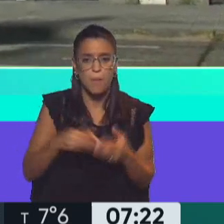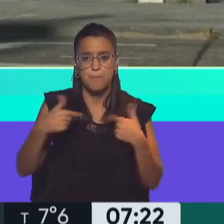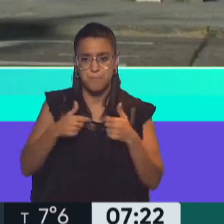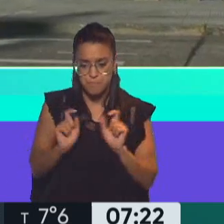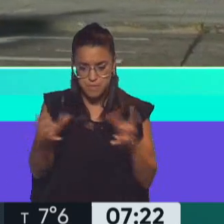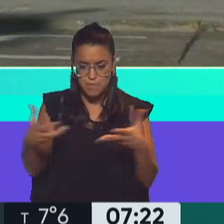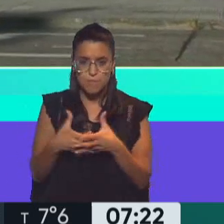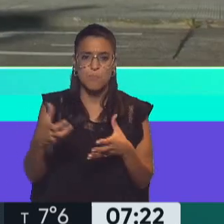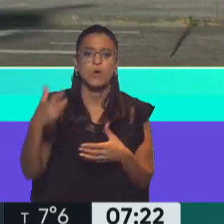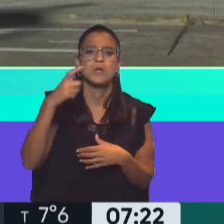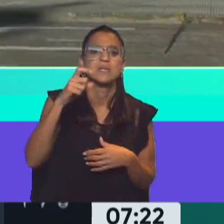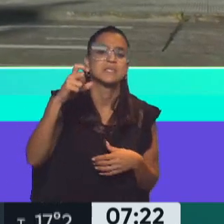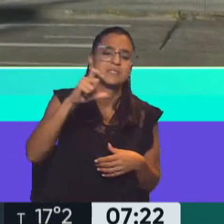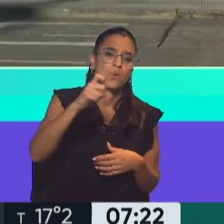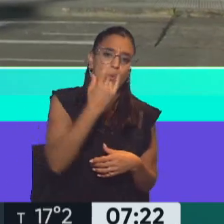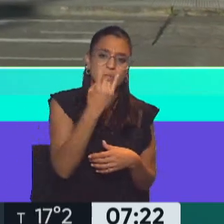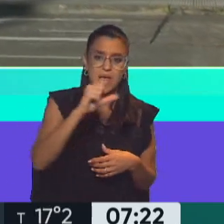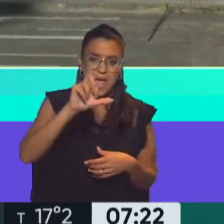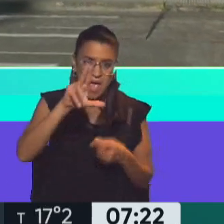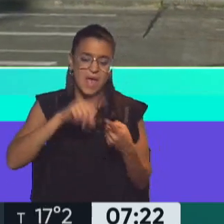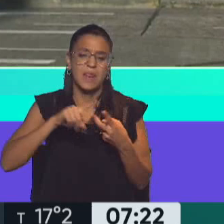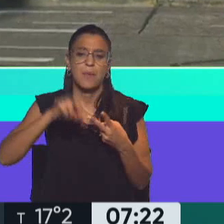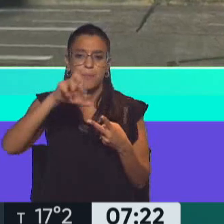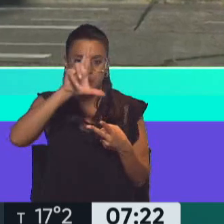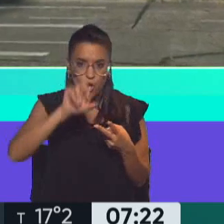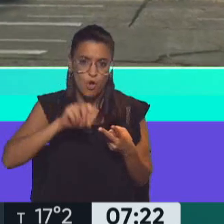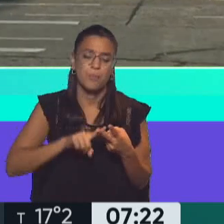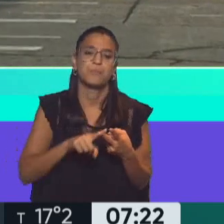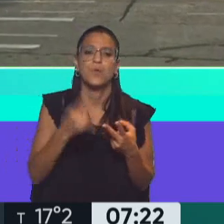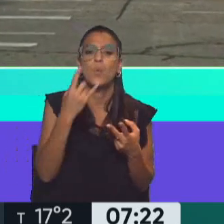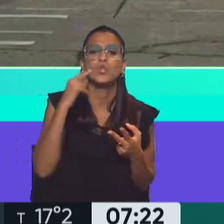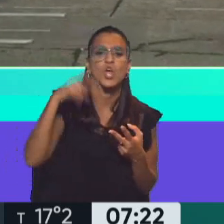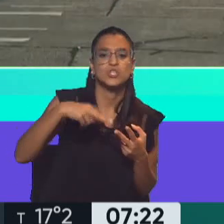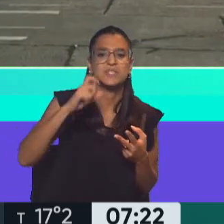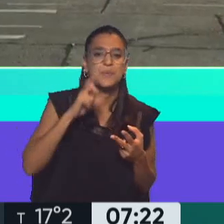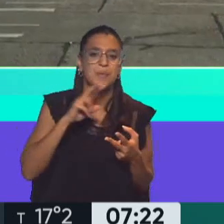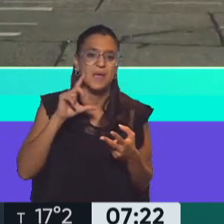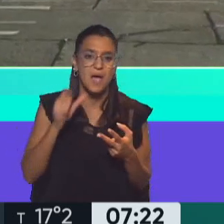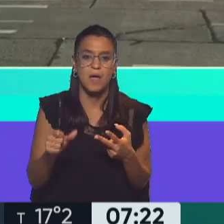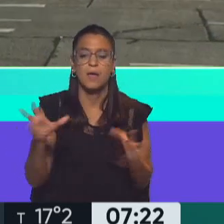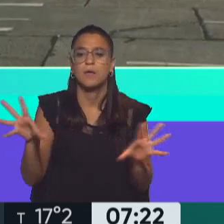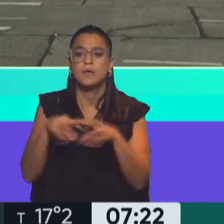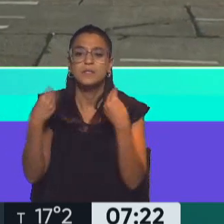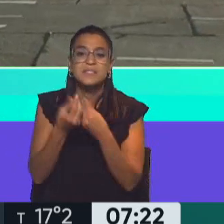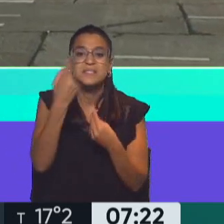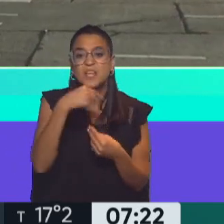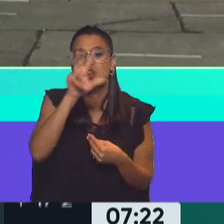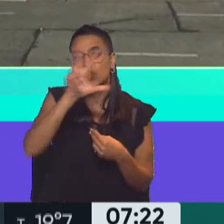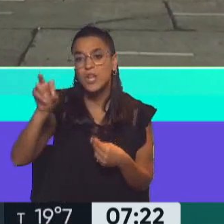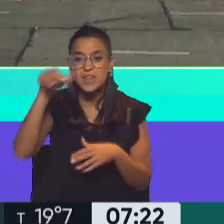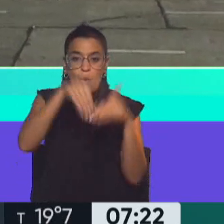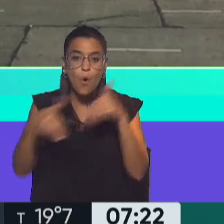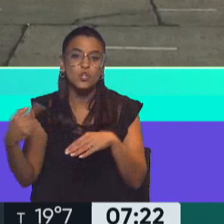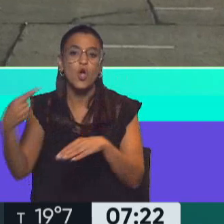propios, la Coalición Cívica, el PRO y la Unión Cívica Radical, otros votos y de este modo sumar 130 votos en contra